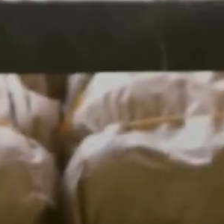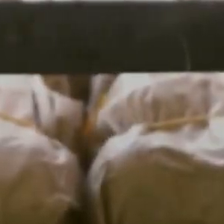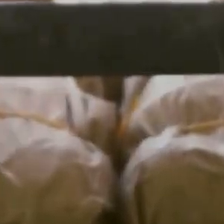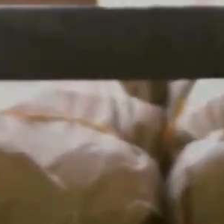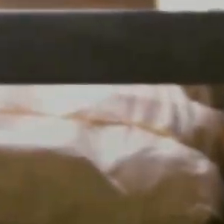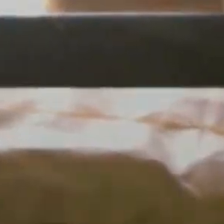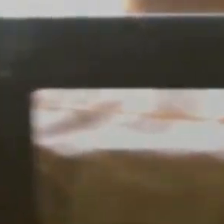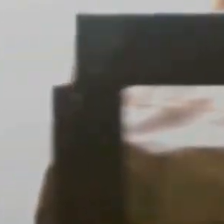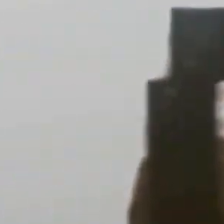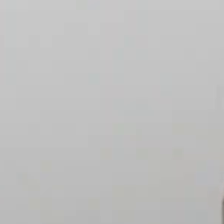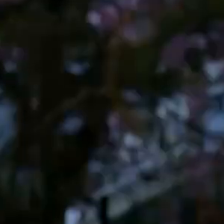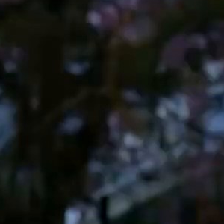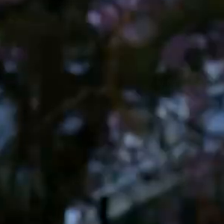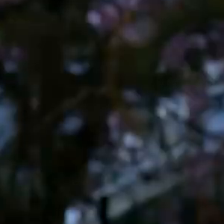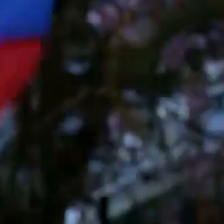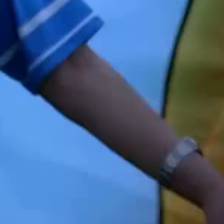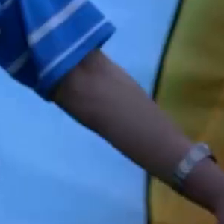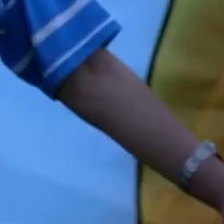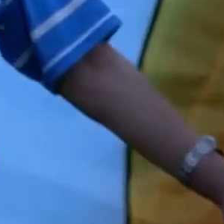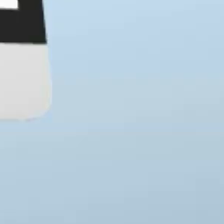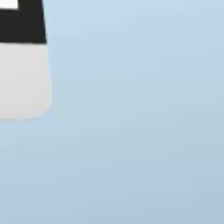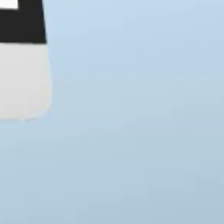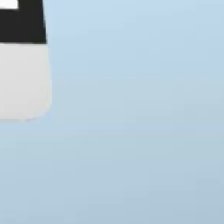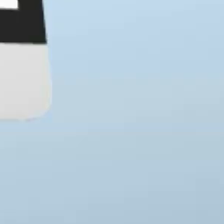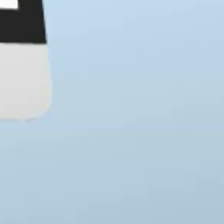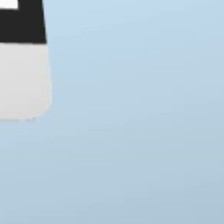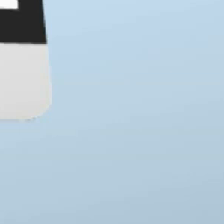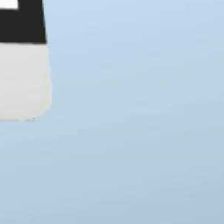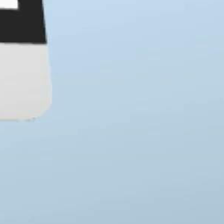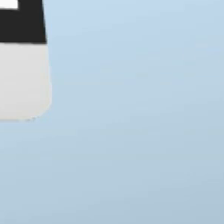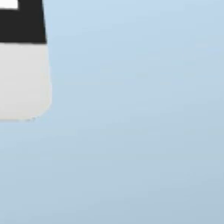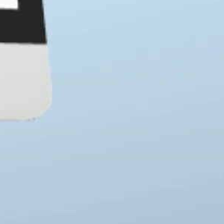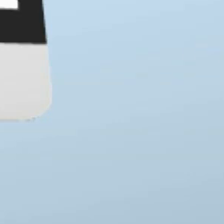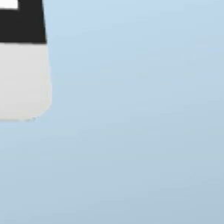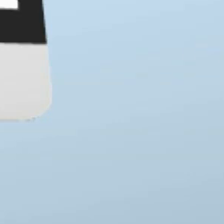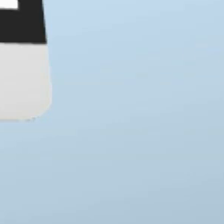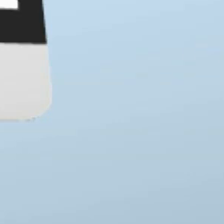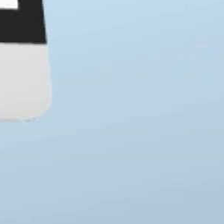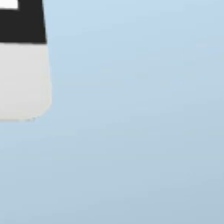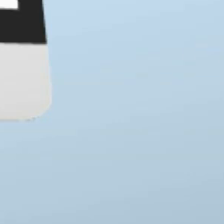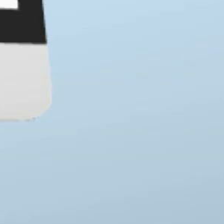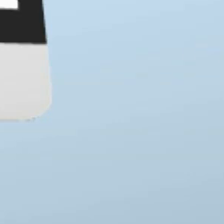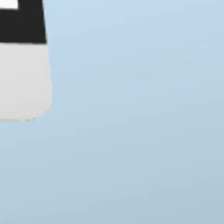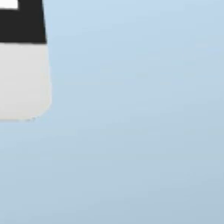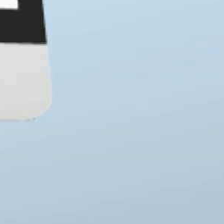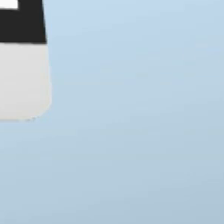campaña Ayudar nos hace bien. Ayudar es muy fácil. Ingresa a